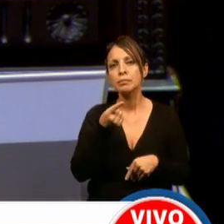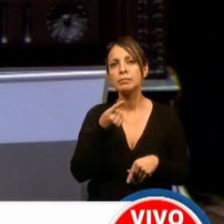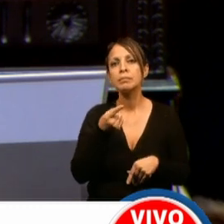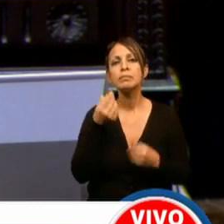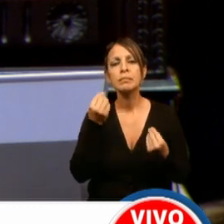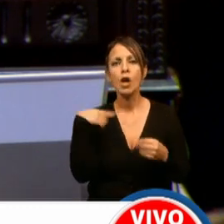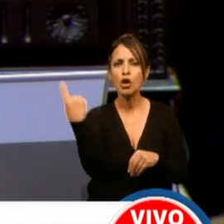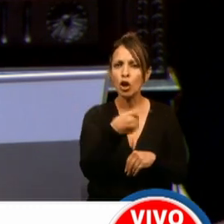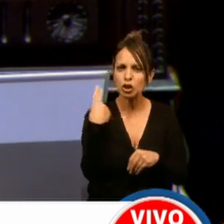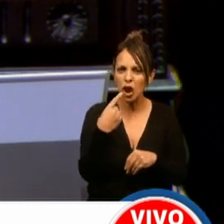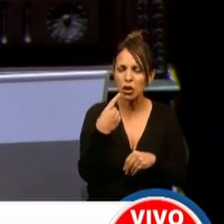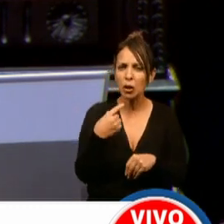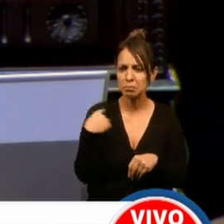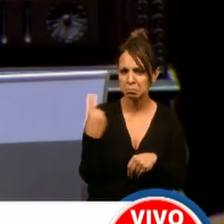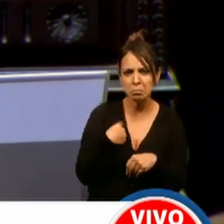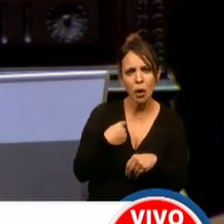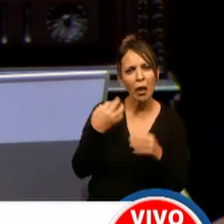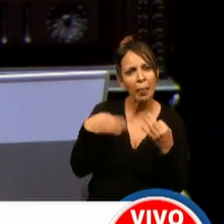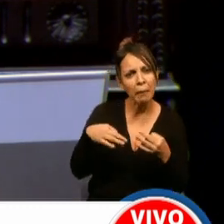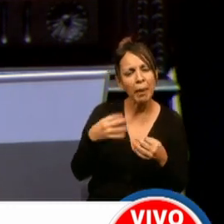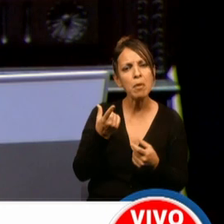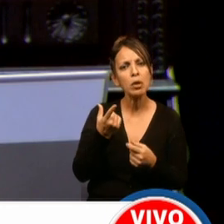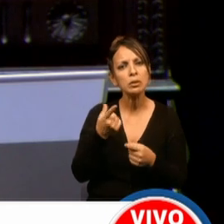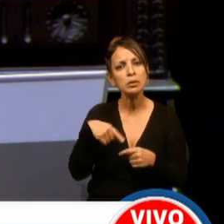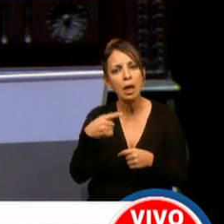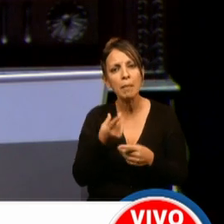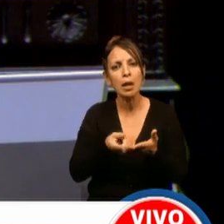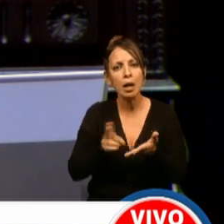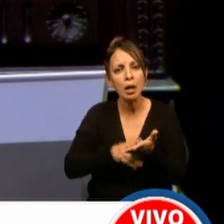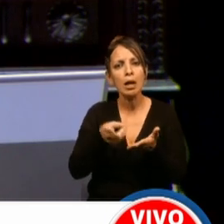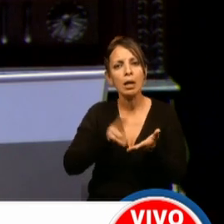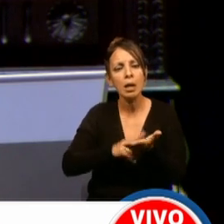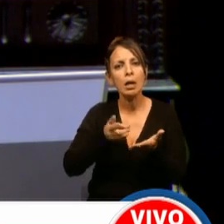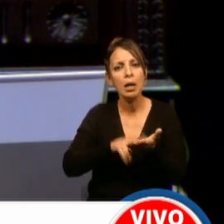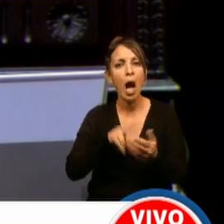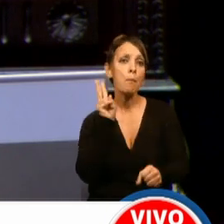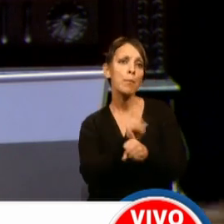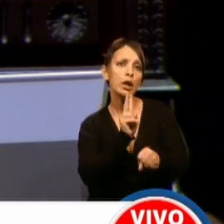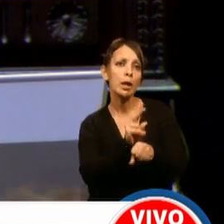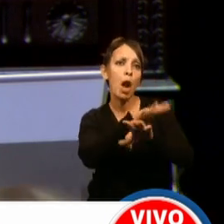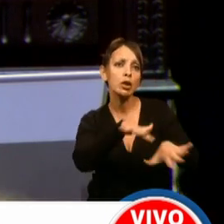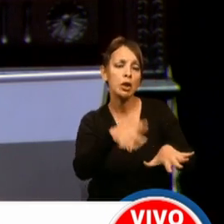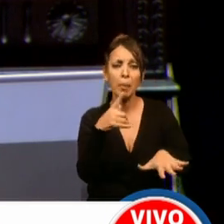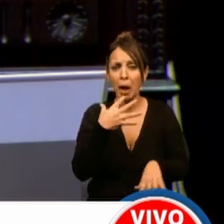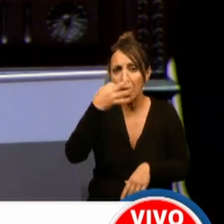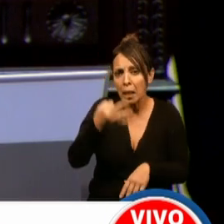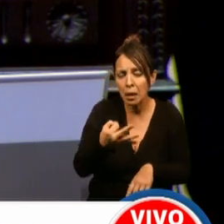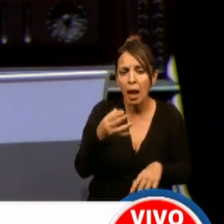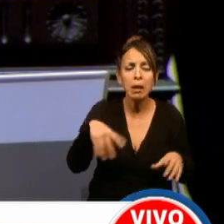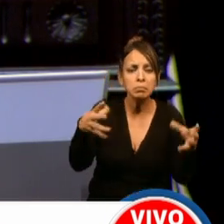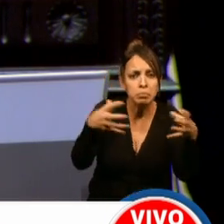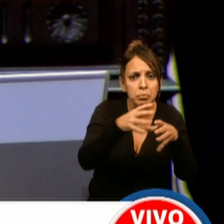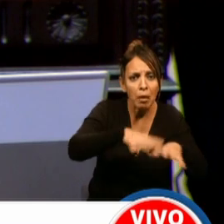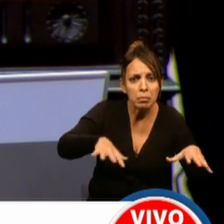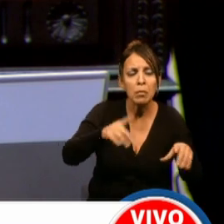nosotros tengamos que permanentemente estar hablando de que protegemos a los chicos pero en realidad lo que estamos haciendo